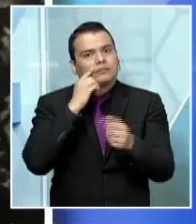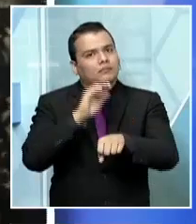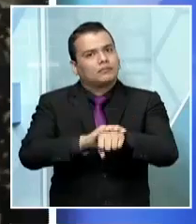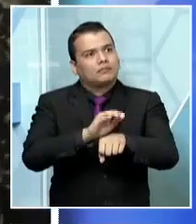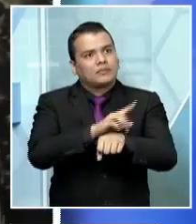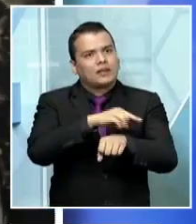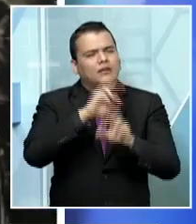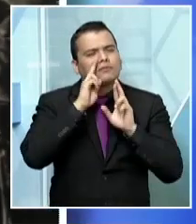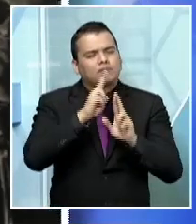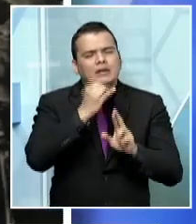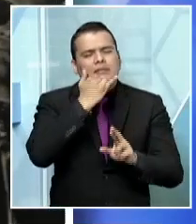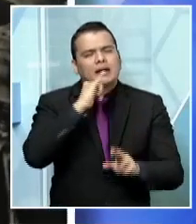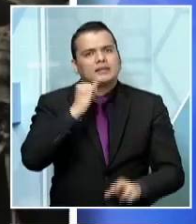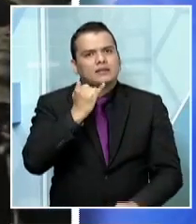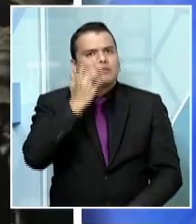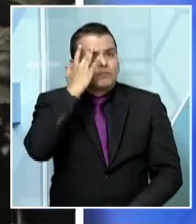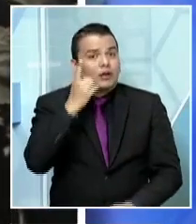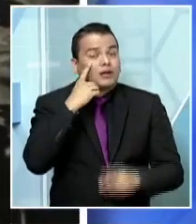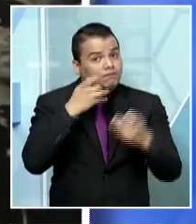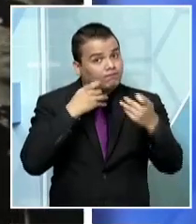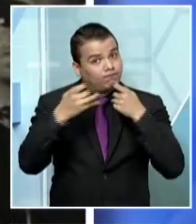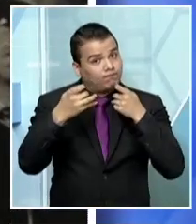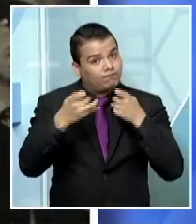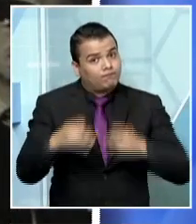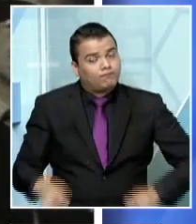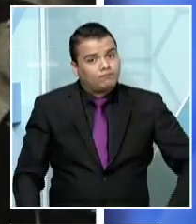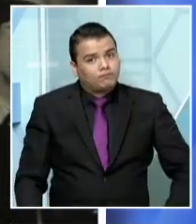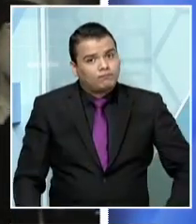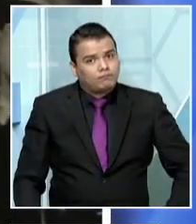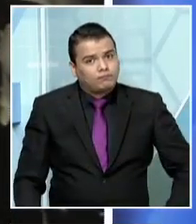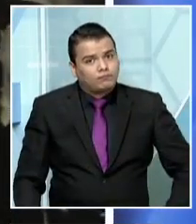conozca quiénes y por qué asesinaron a su padre.